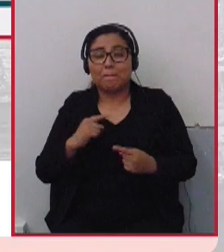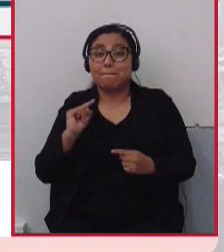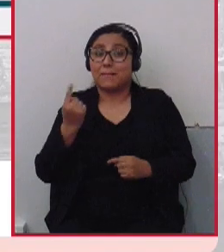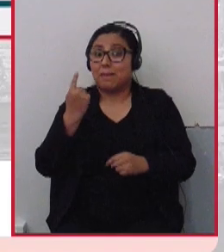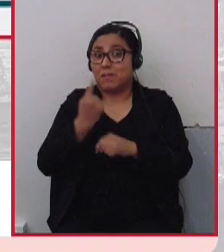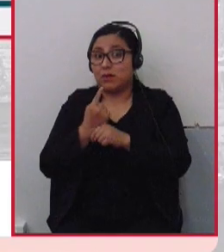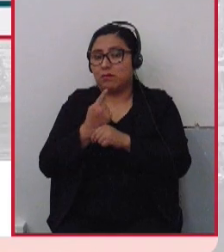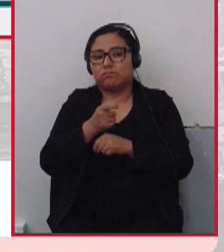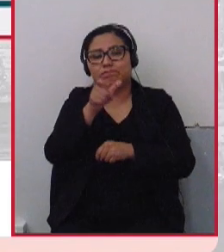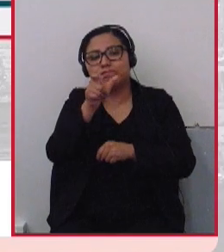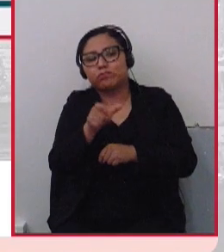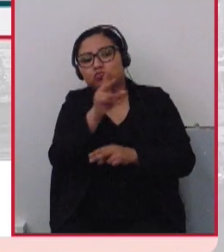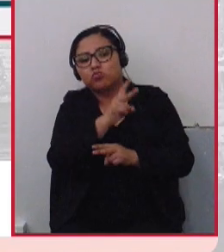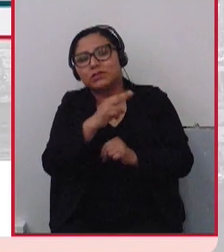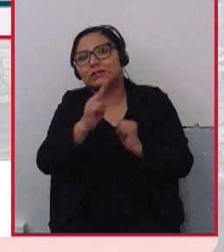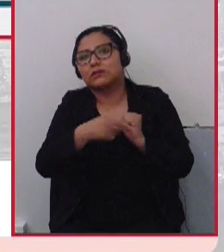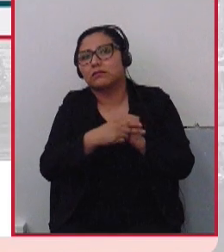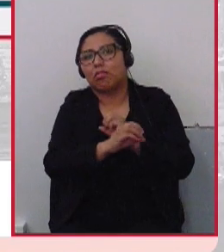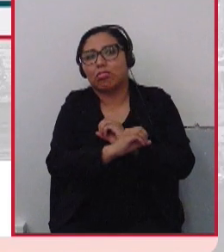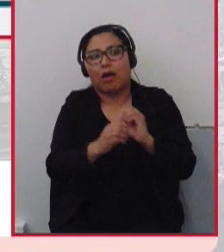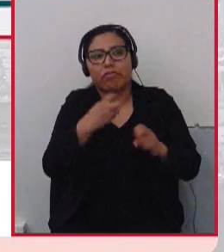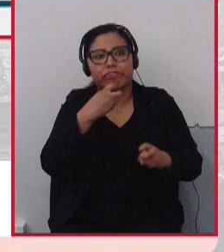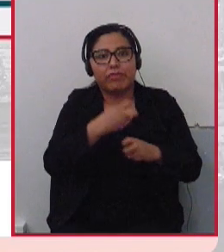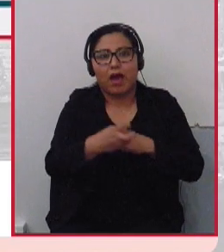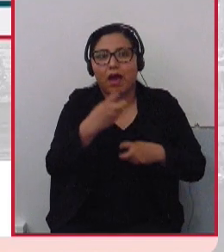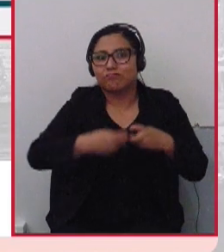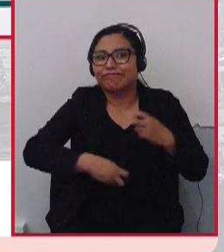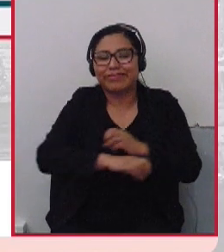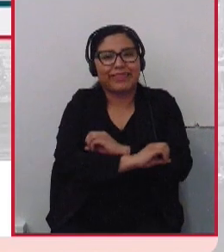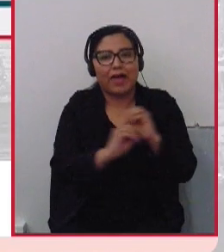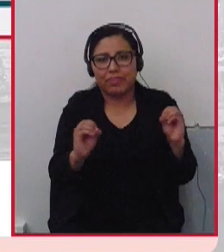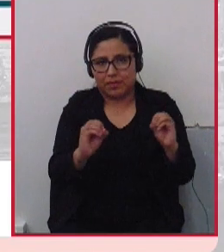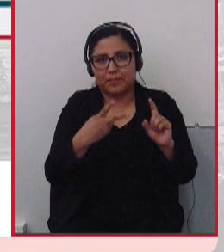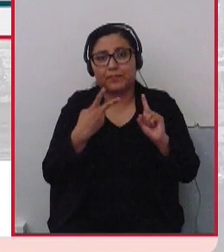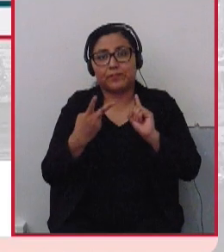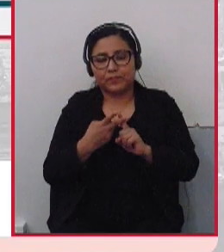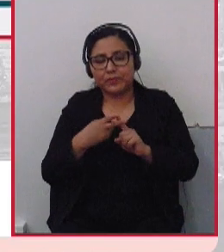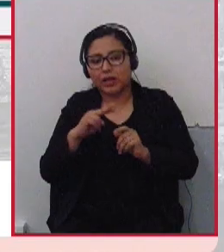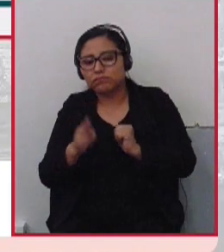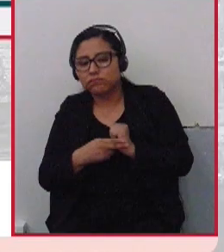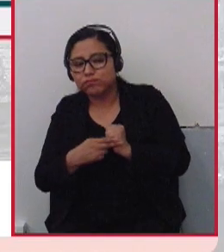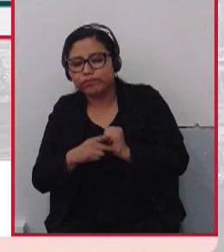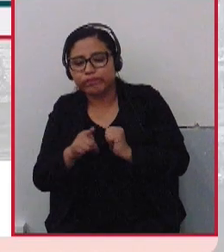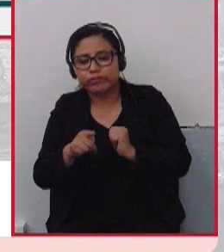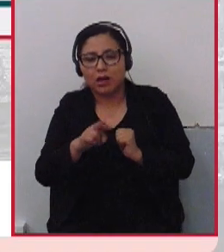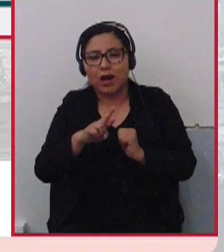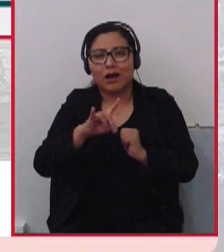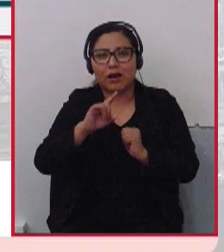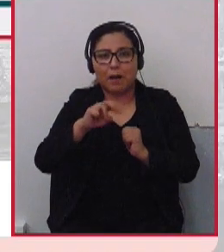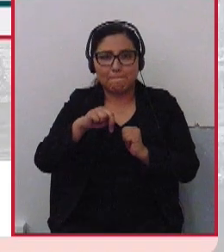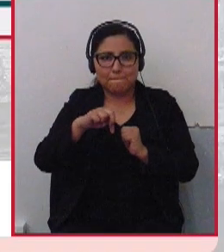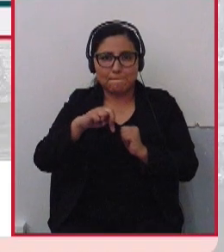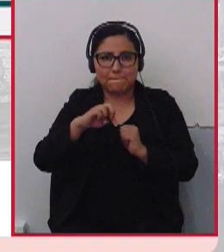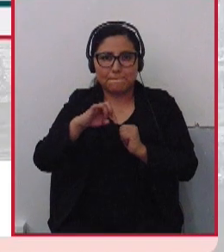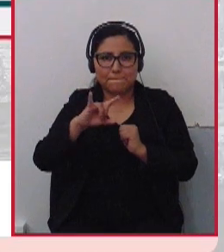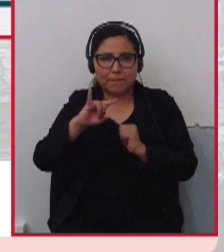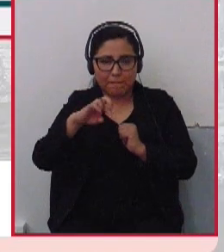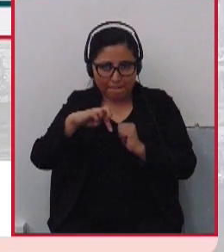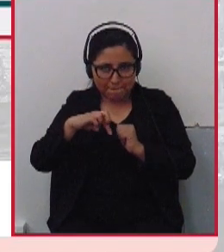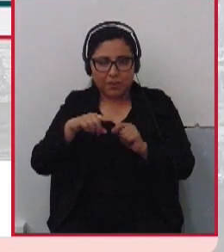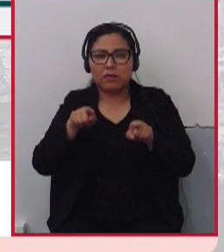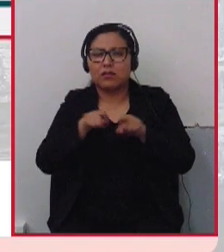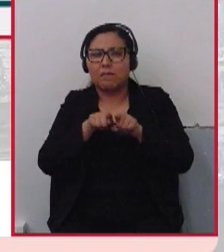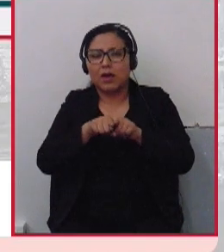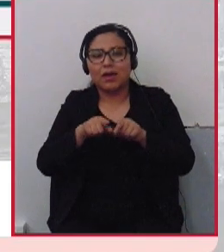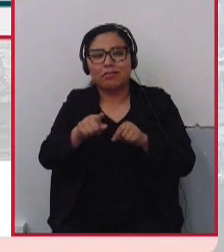Primero, la seguridad de las personas, 0 daños. Segundo, asegurar el comisionamiento y el ramp-up. Alcanzar la capacidad